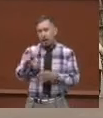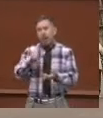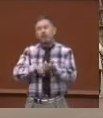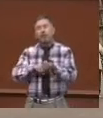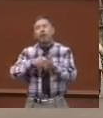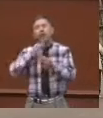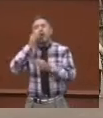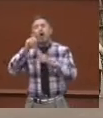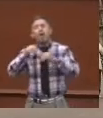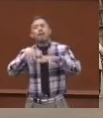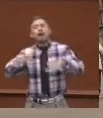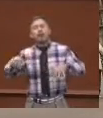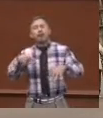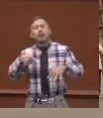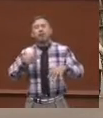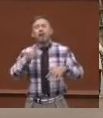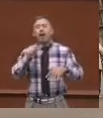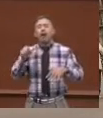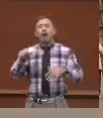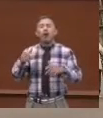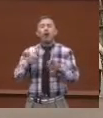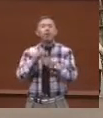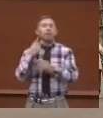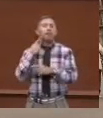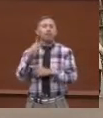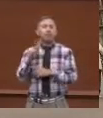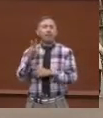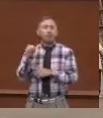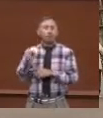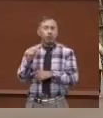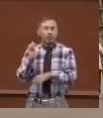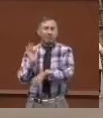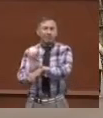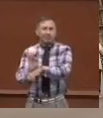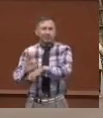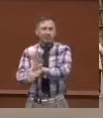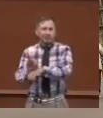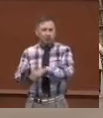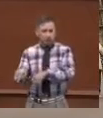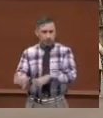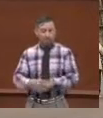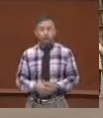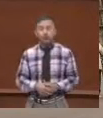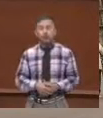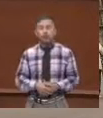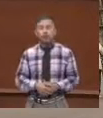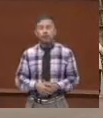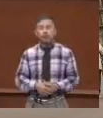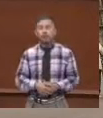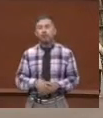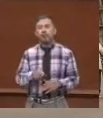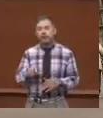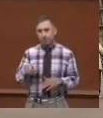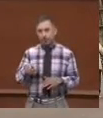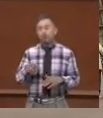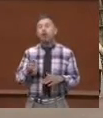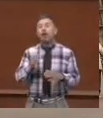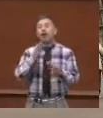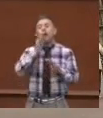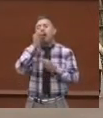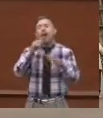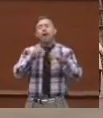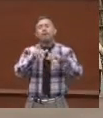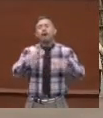electoralmente a este partido político. Como es comprensible en casos semejantes, el ente patrocinador de esta